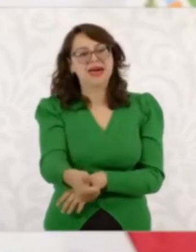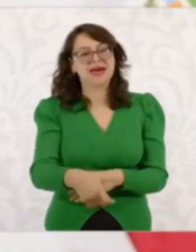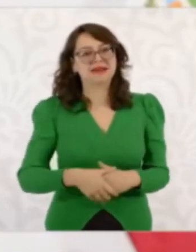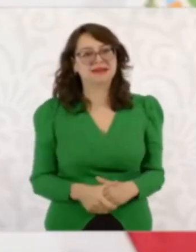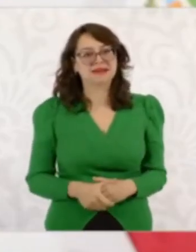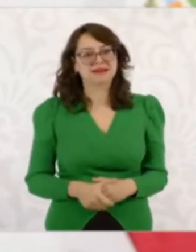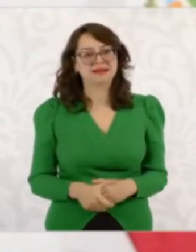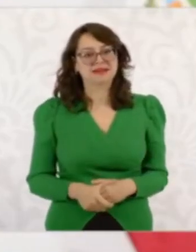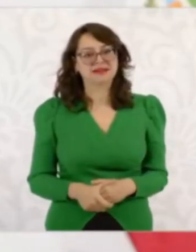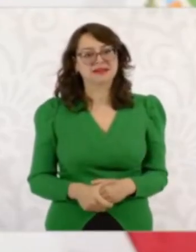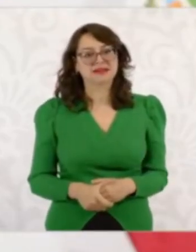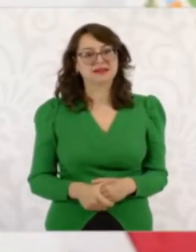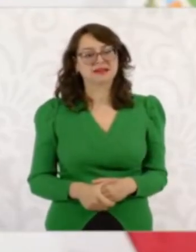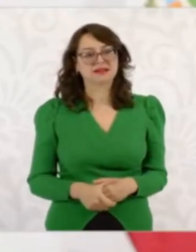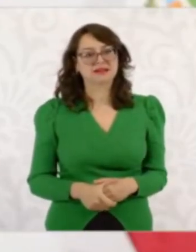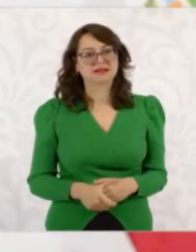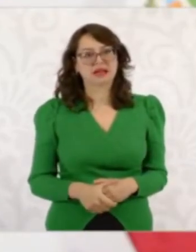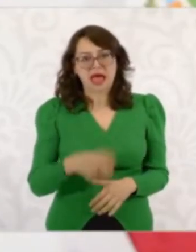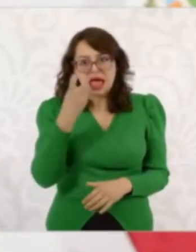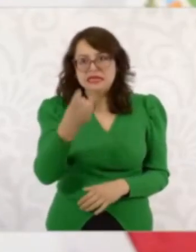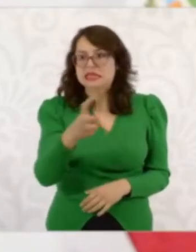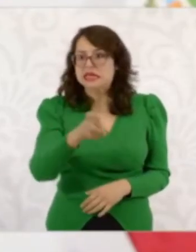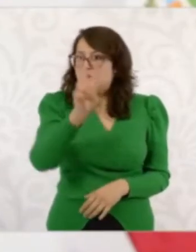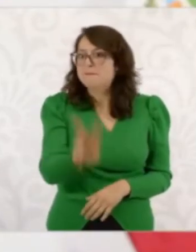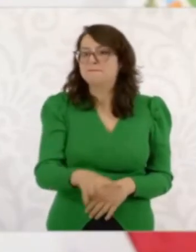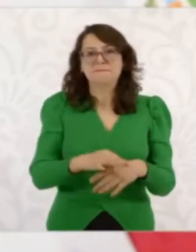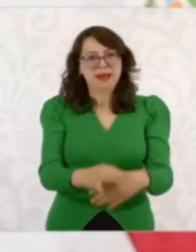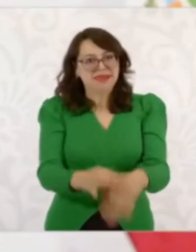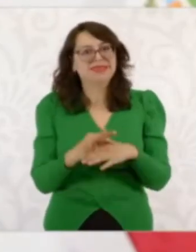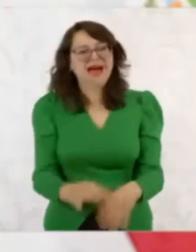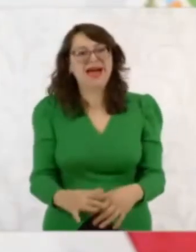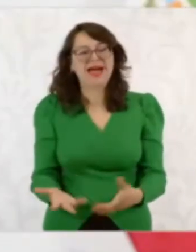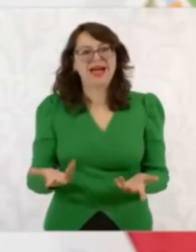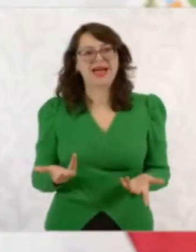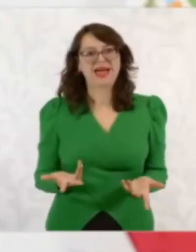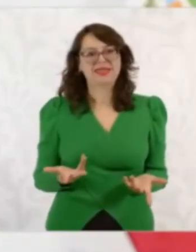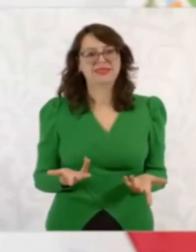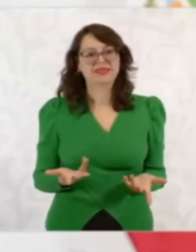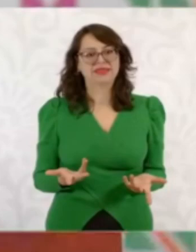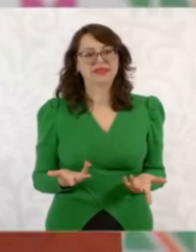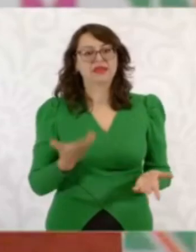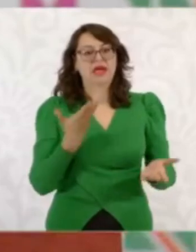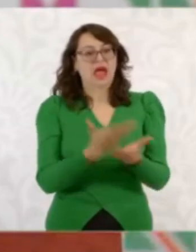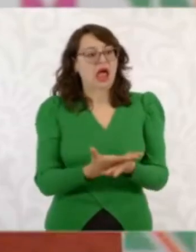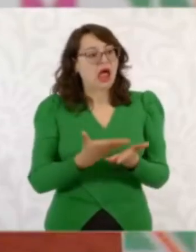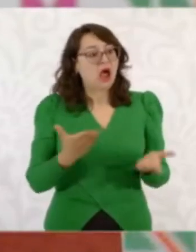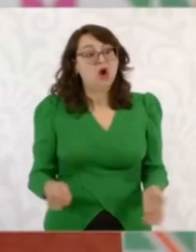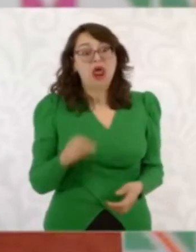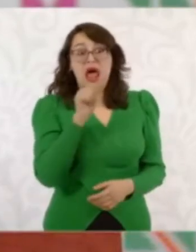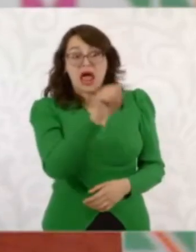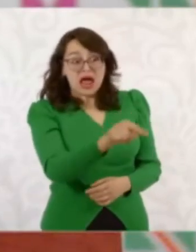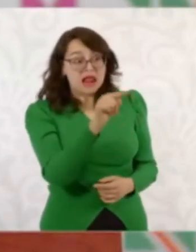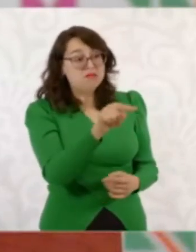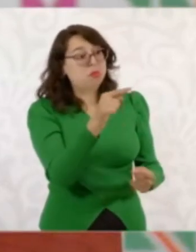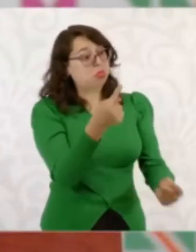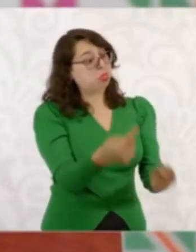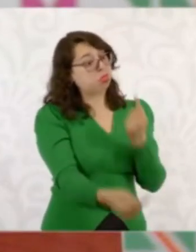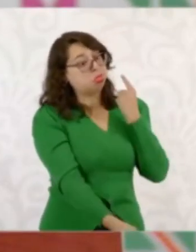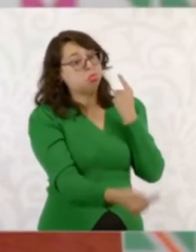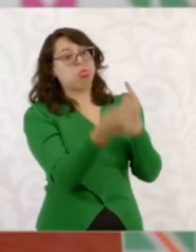Así fue. Esa es la verdadera historia. Ahora nos viene a decir